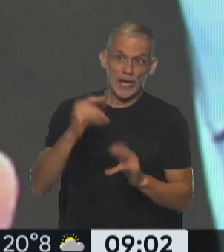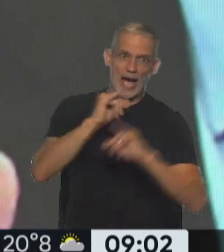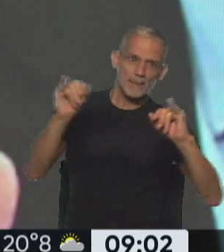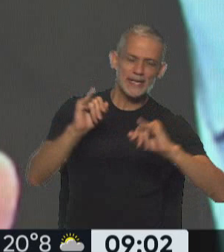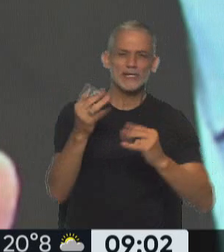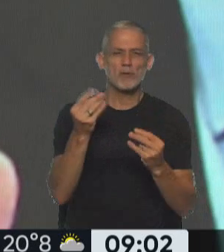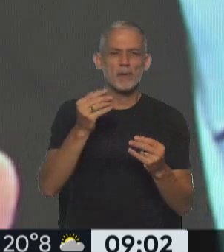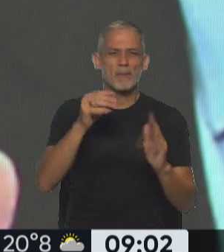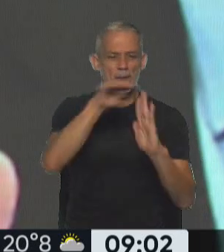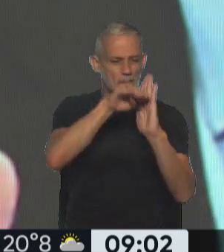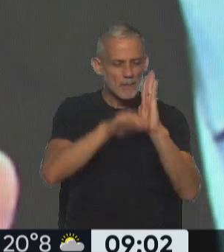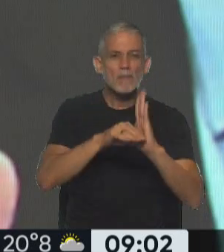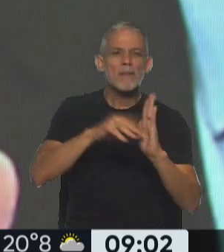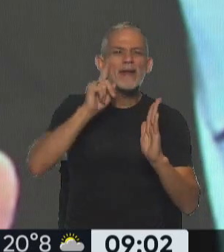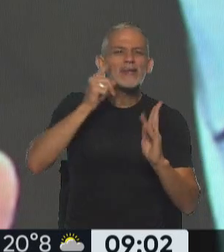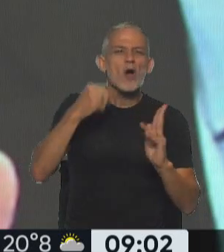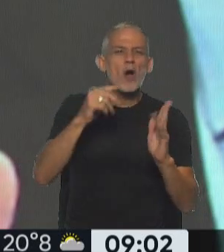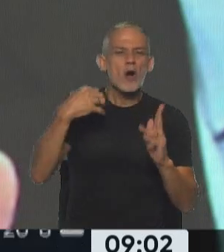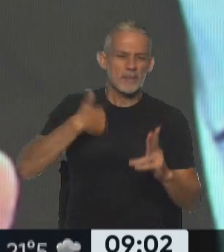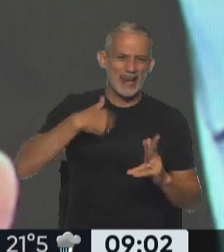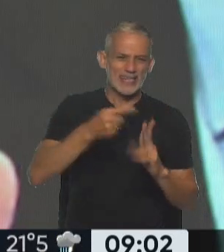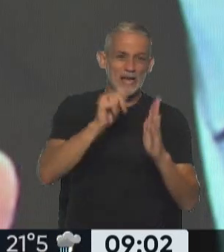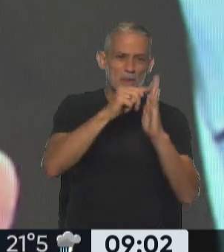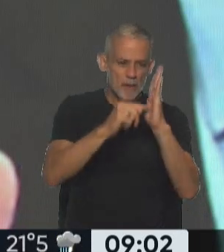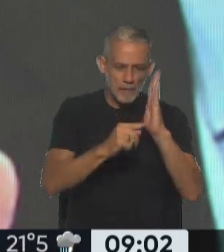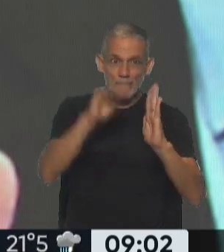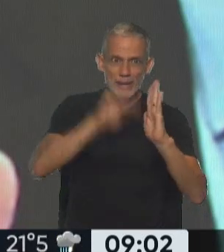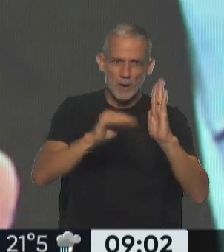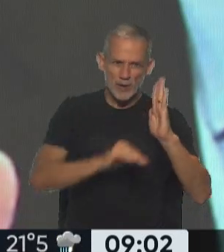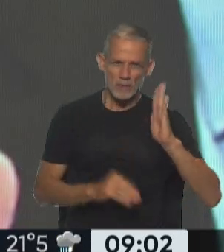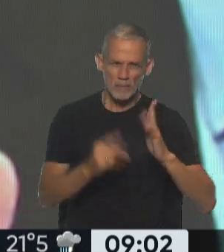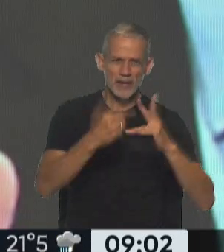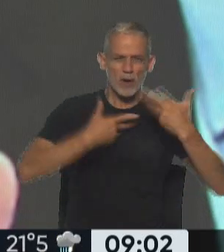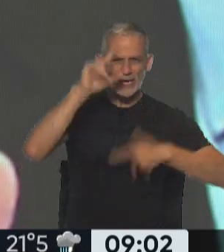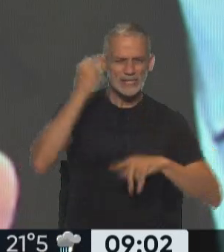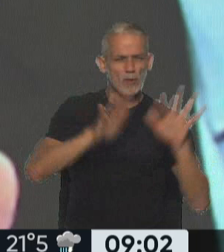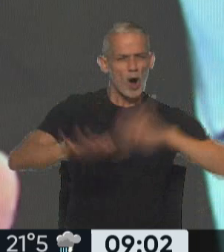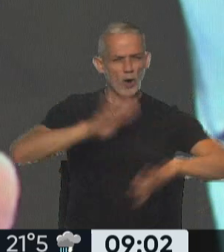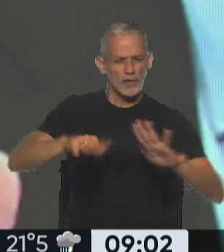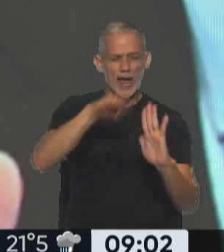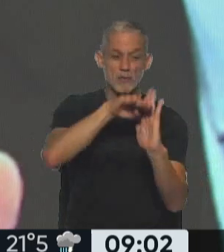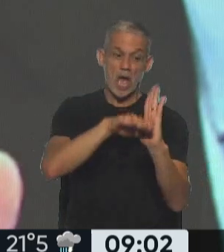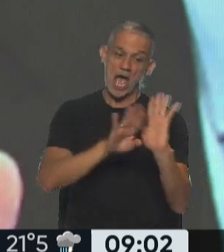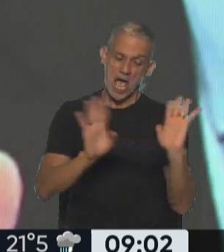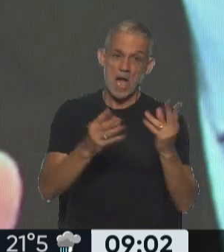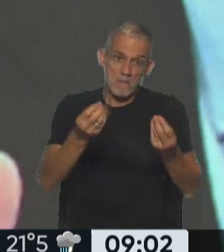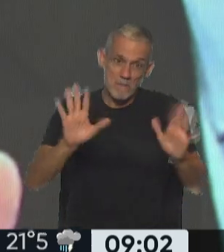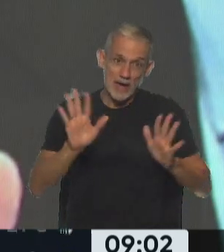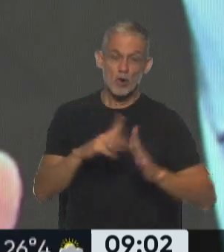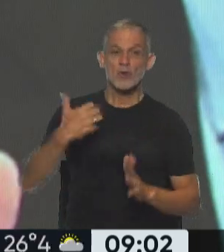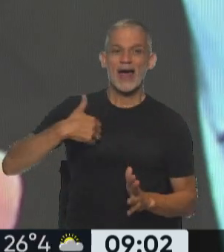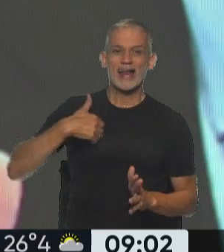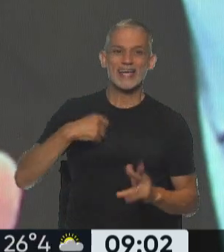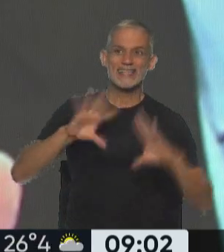el riesgo país, porque el Estado cada vez empieza a tener menos deudas, se empieza a ordenar y por ende el objetivo final es que la Argentina